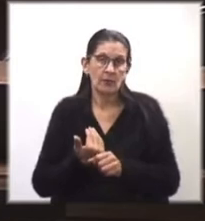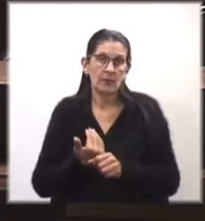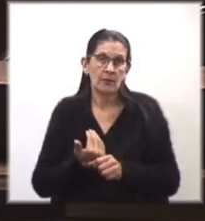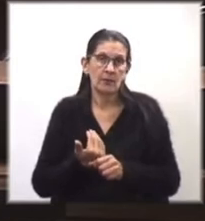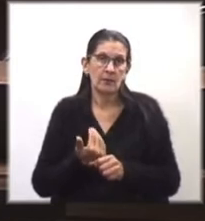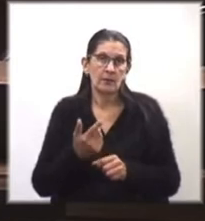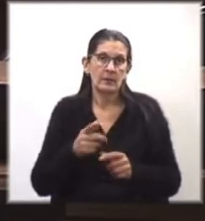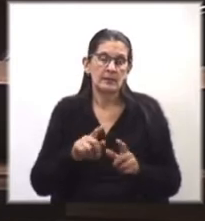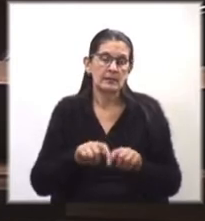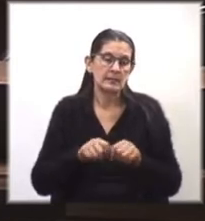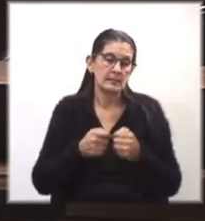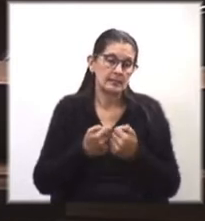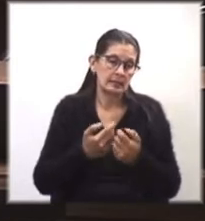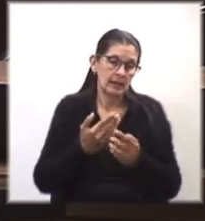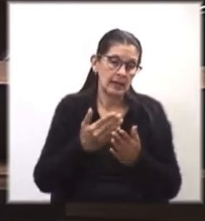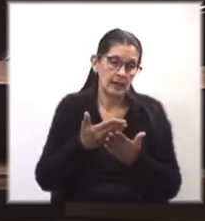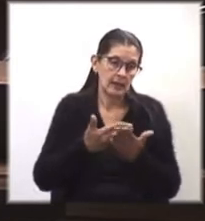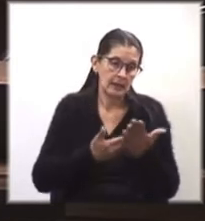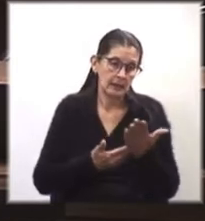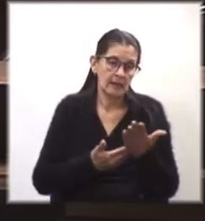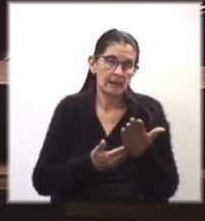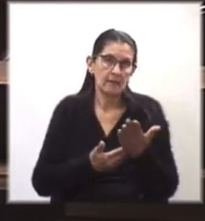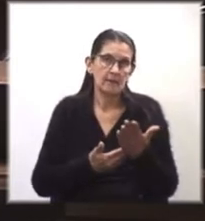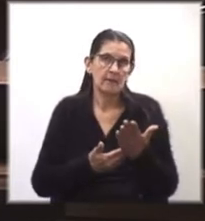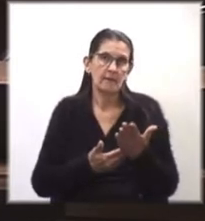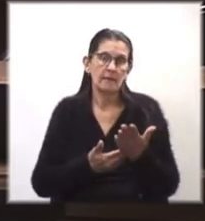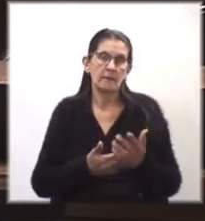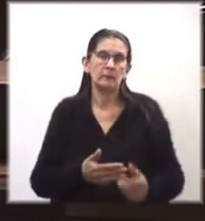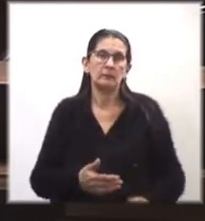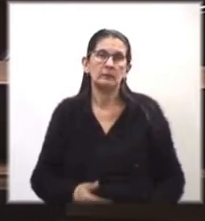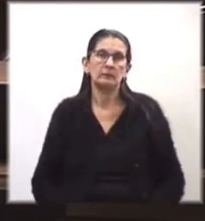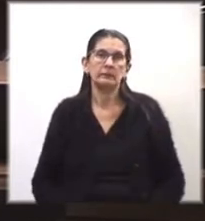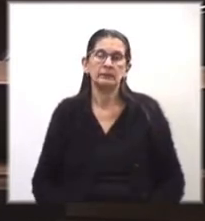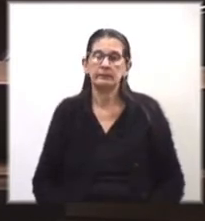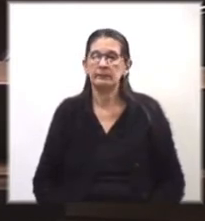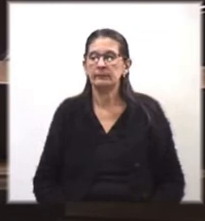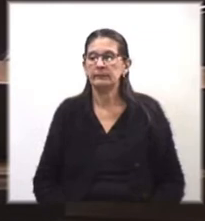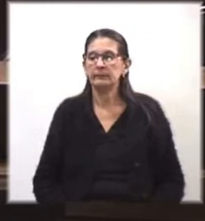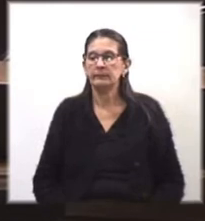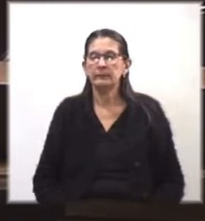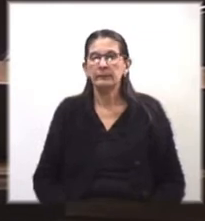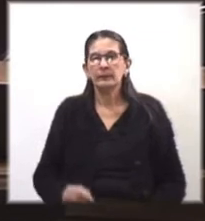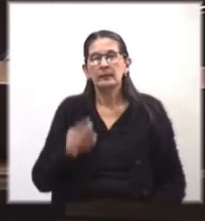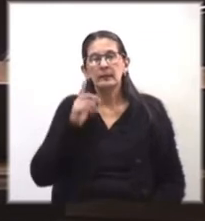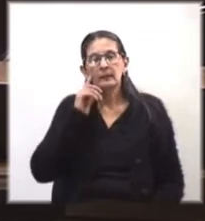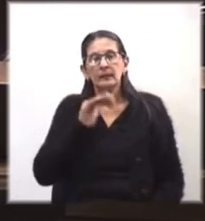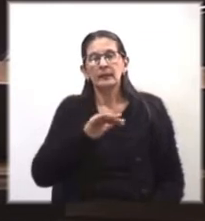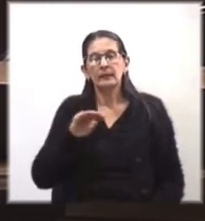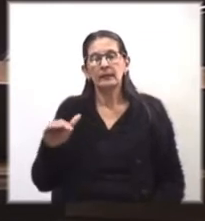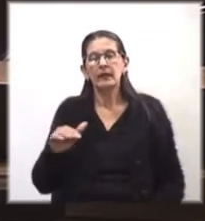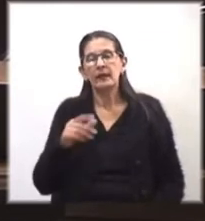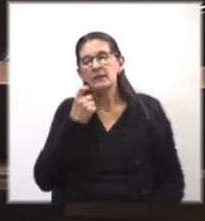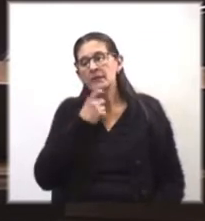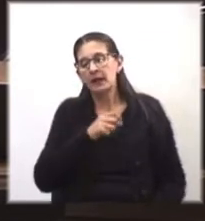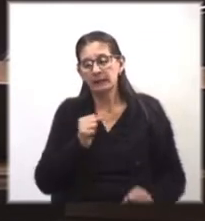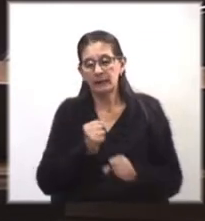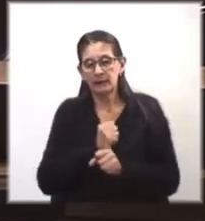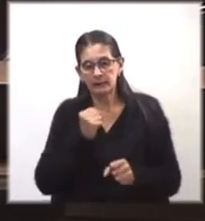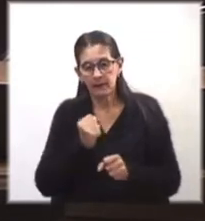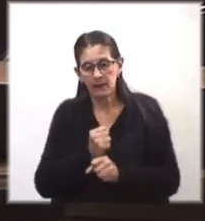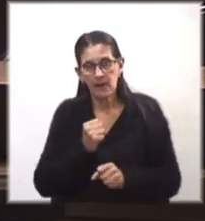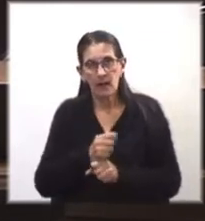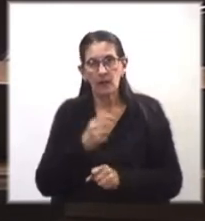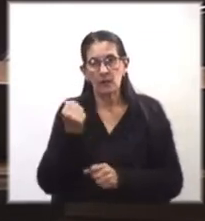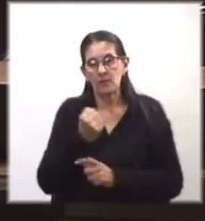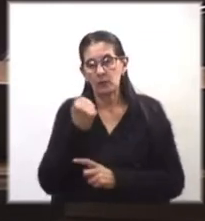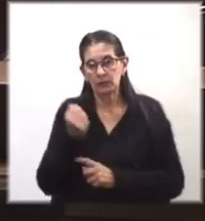se había roto la tablita y eso había generado niveles de pobreza y desempleo importante, que la